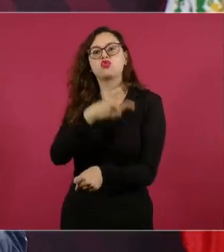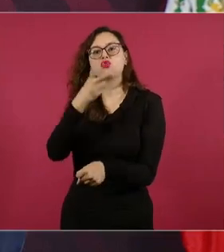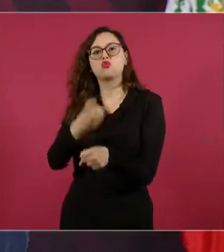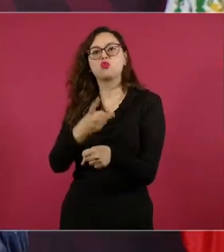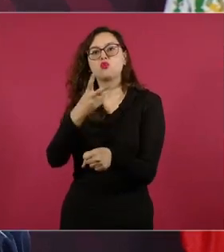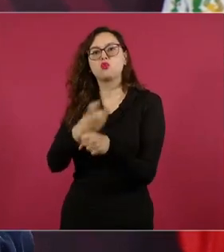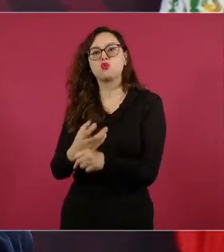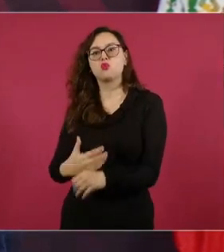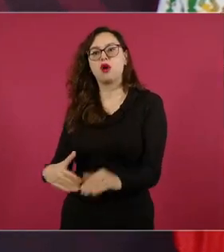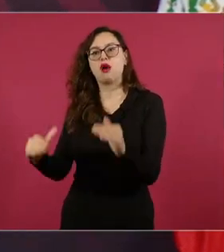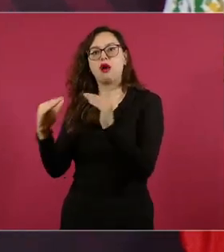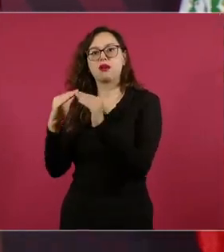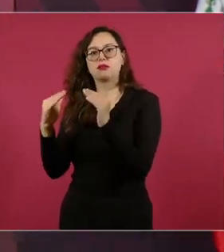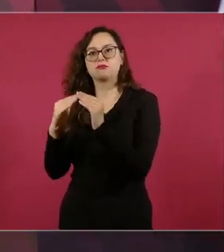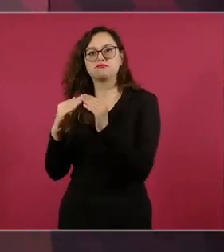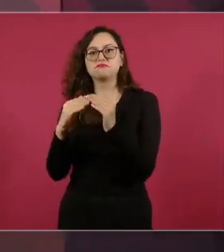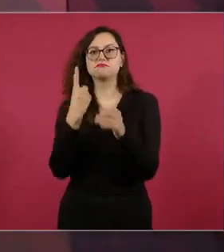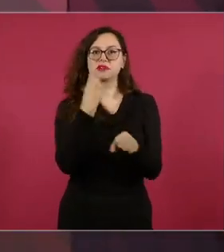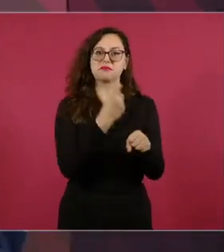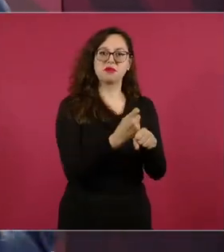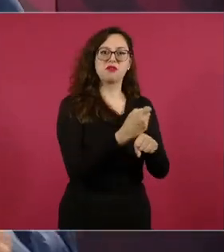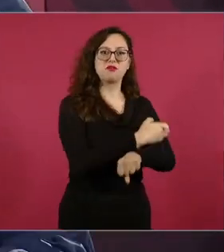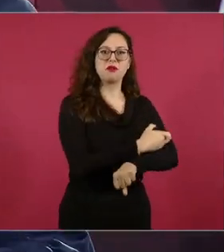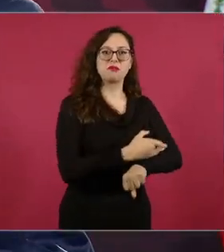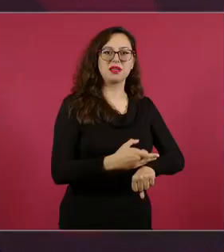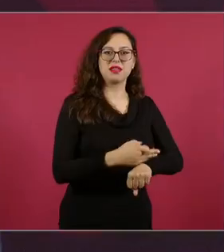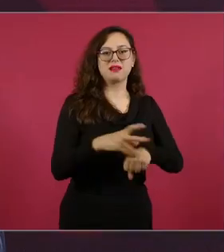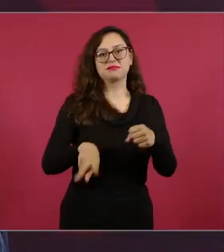Es la familia y la escuela.